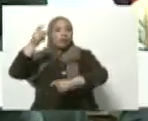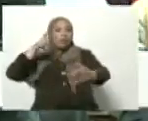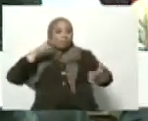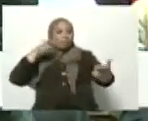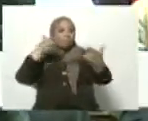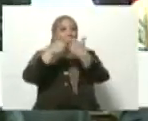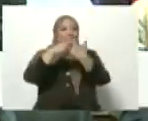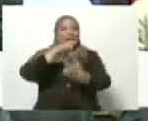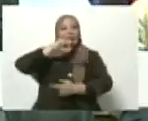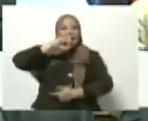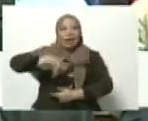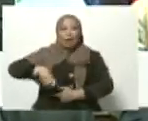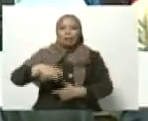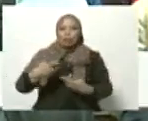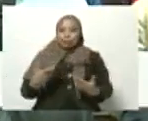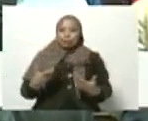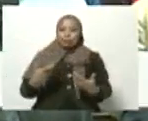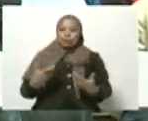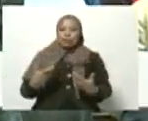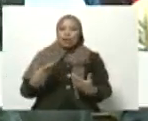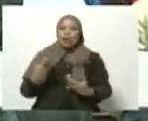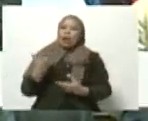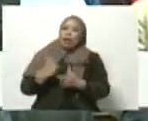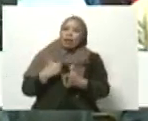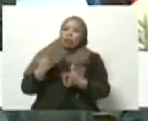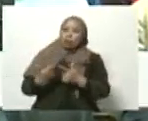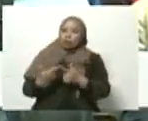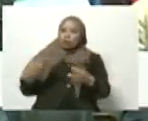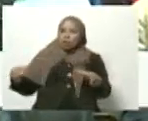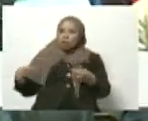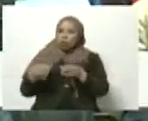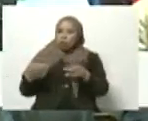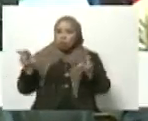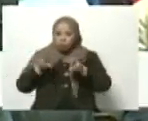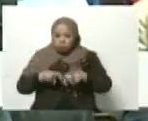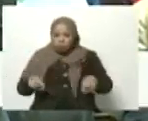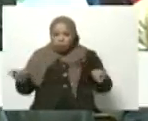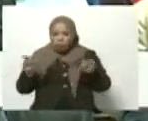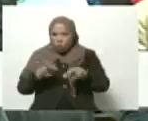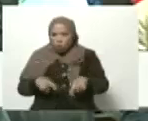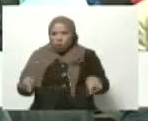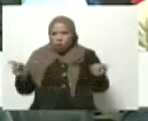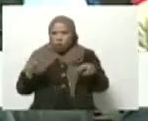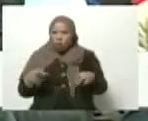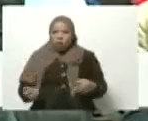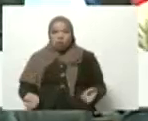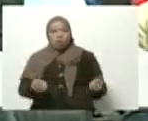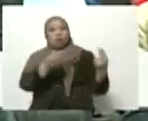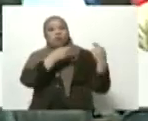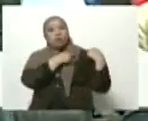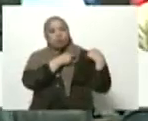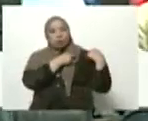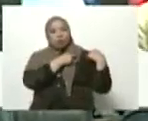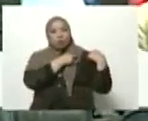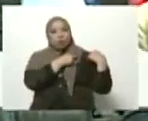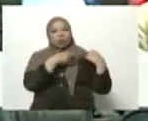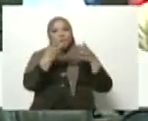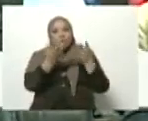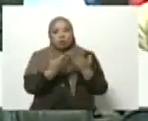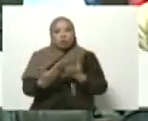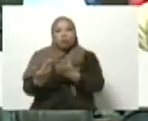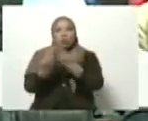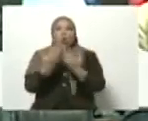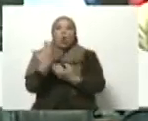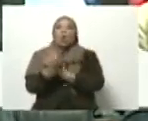movido. Tomando en cuenta esa comisión de investigación que tenemos la responsabilidad de estudiar